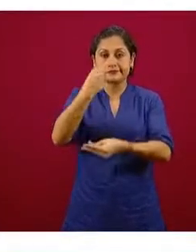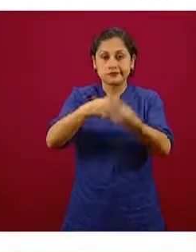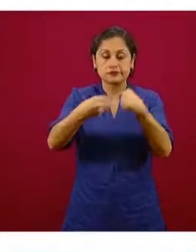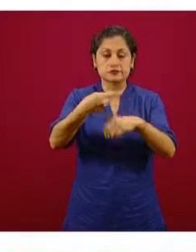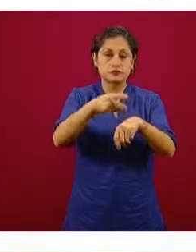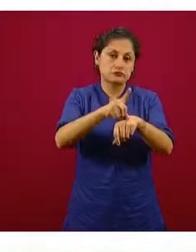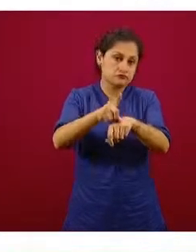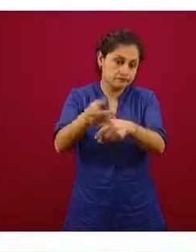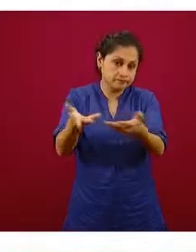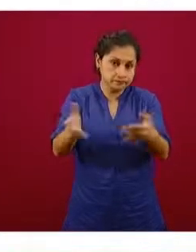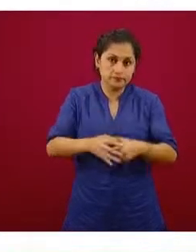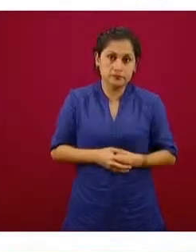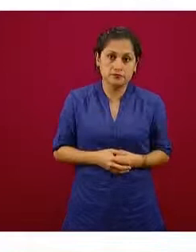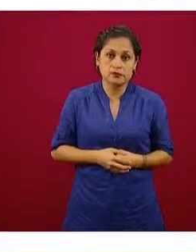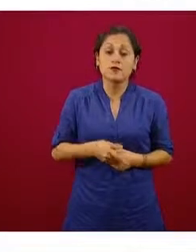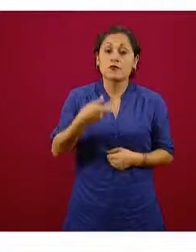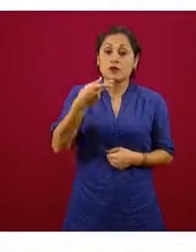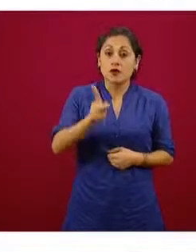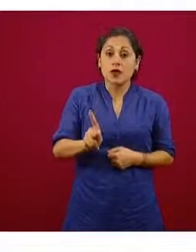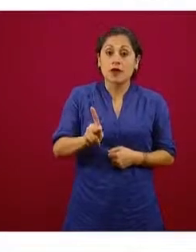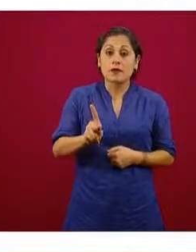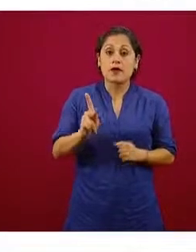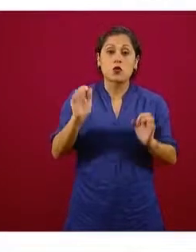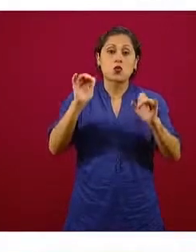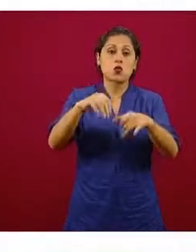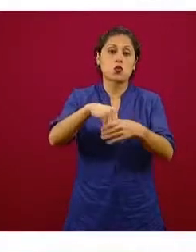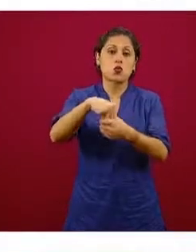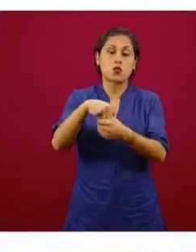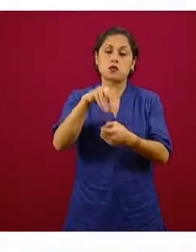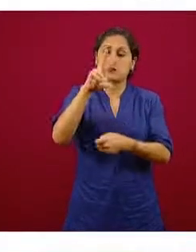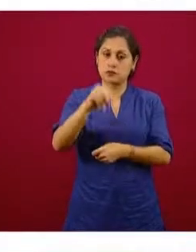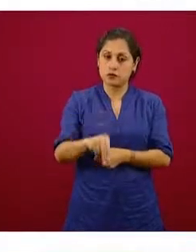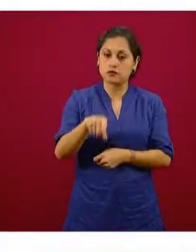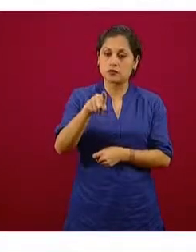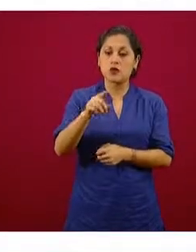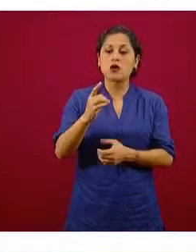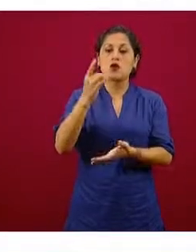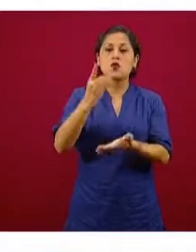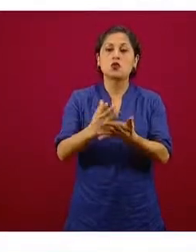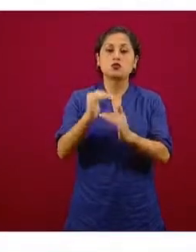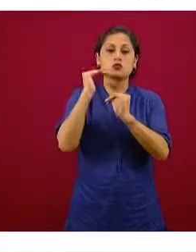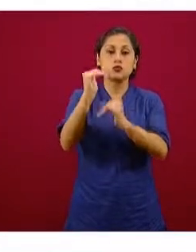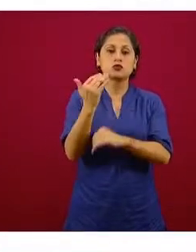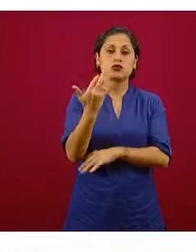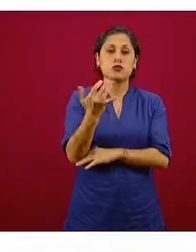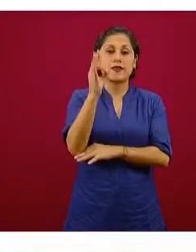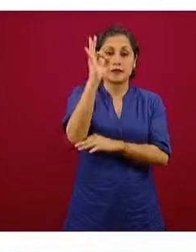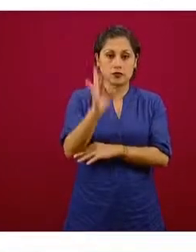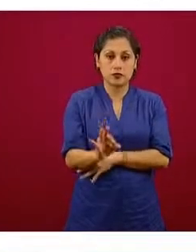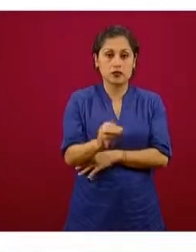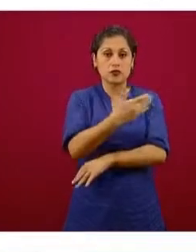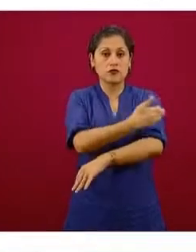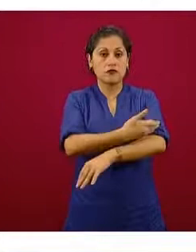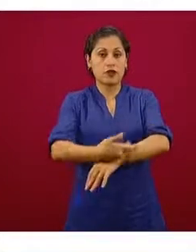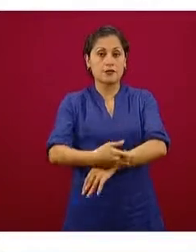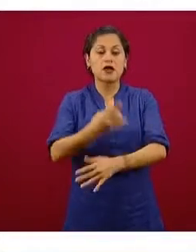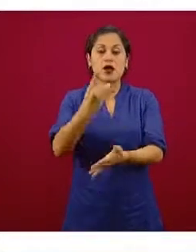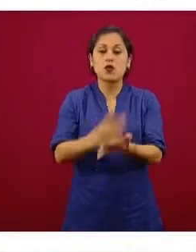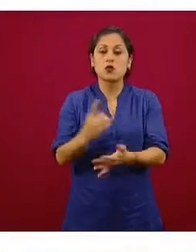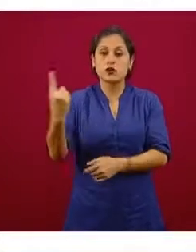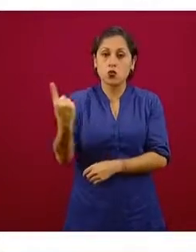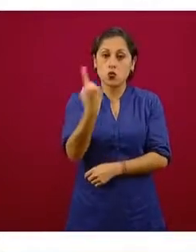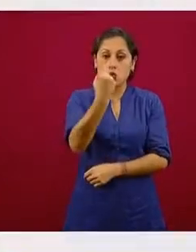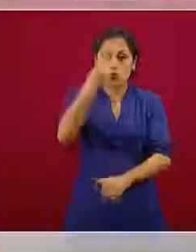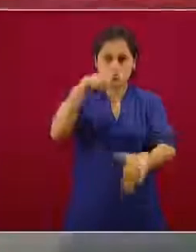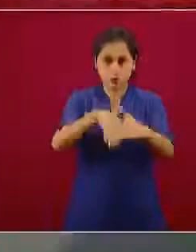día, pero se hace con un aforo al 50% y con solamente el ingreso de una persona por cada núcleo